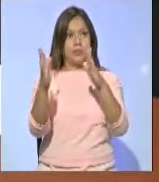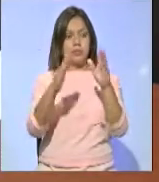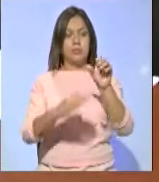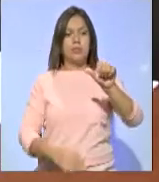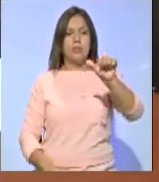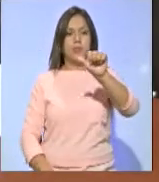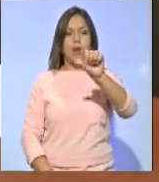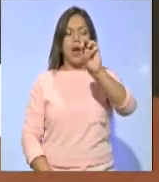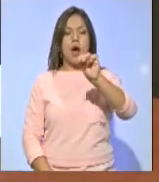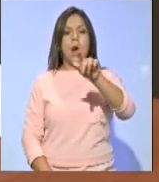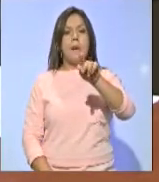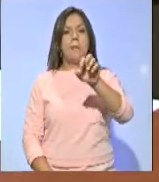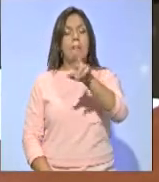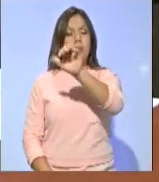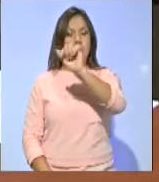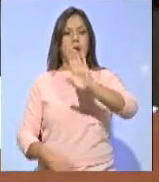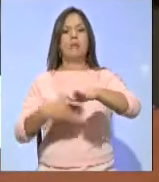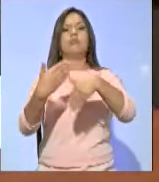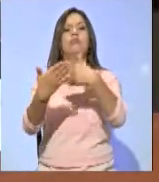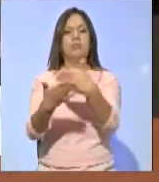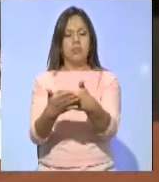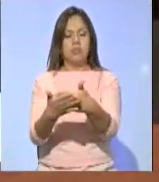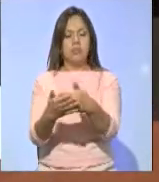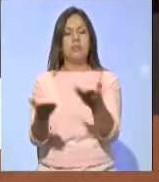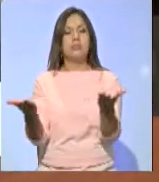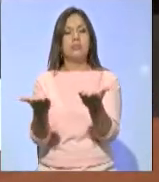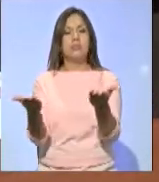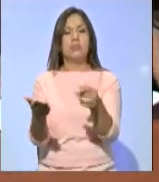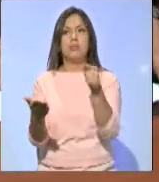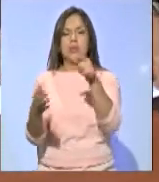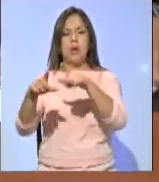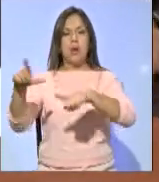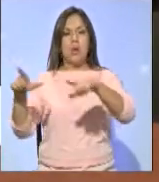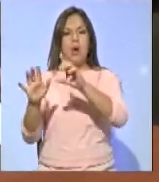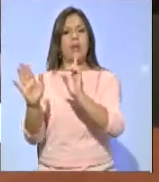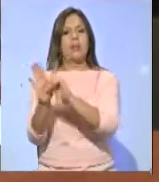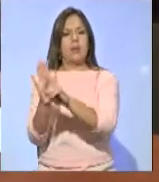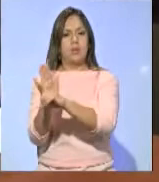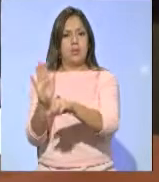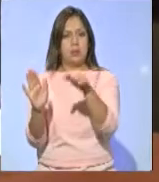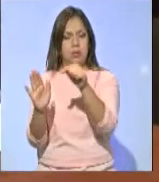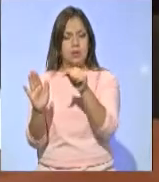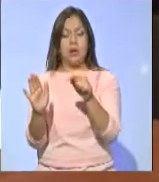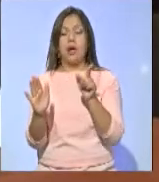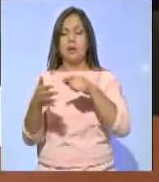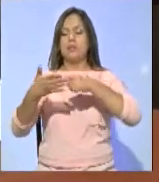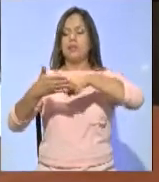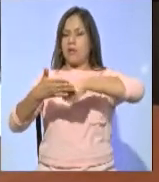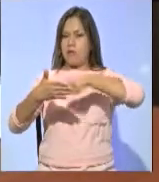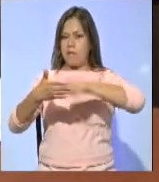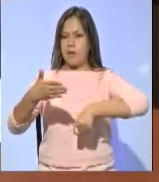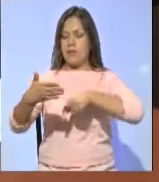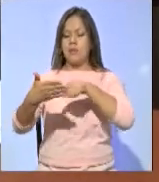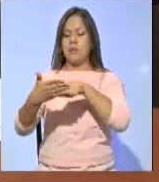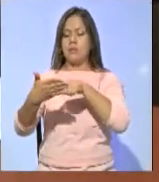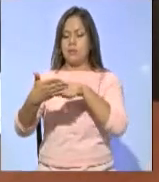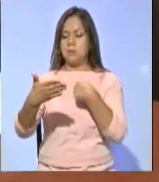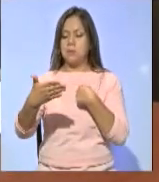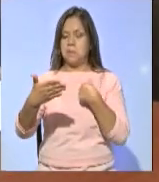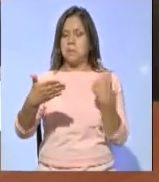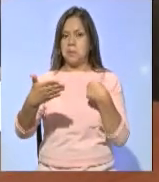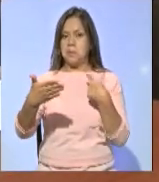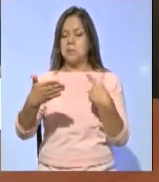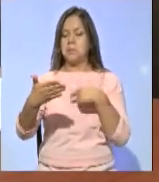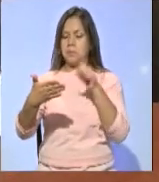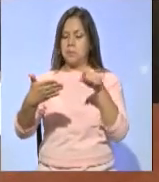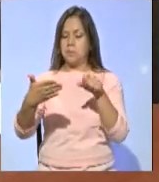Silvia Salgado, llegaron a la Fiscalía Provincial de Pichincha. Ellos reconocieron su firma y rúbrica de la denuncia presentada por los casos de abuso